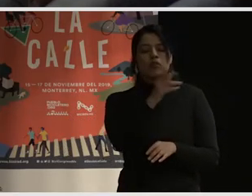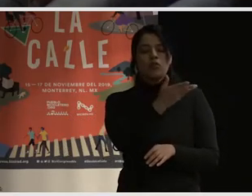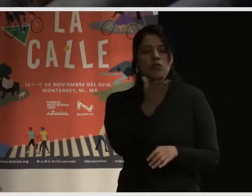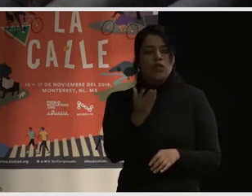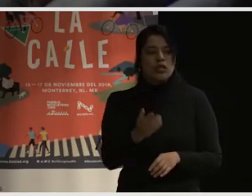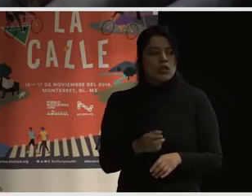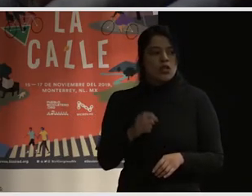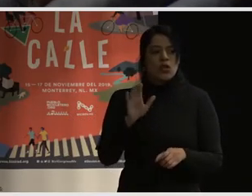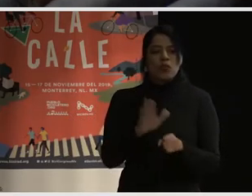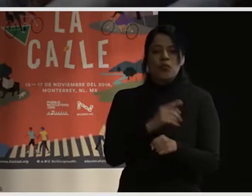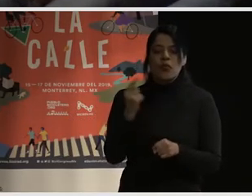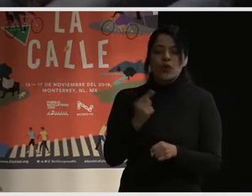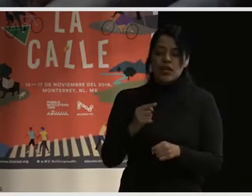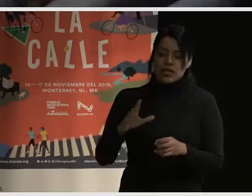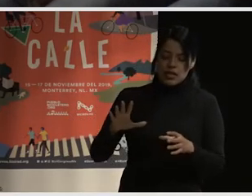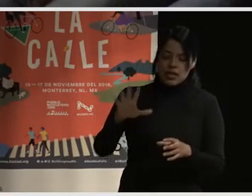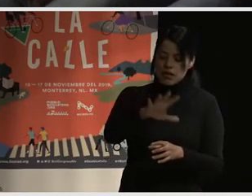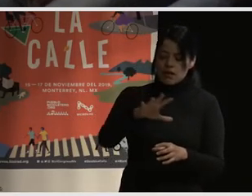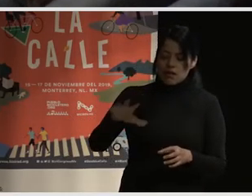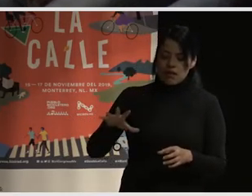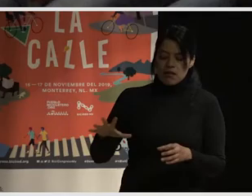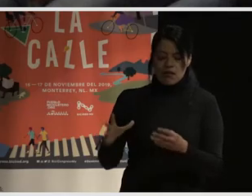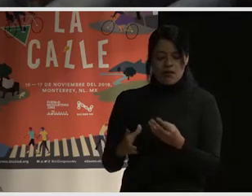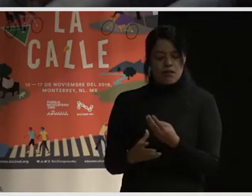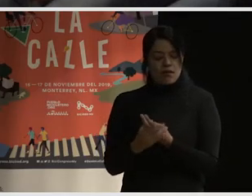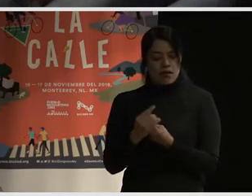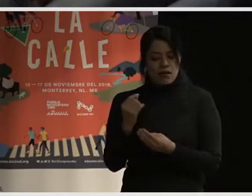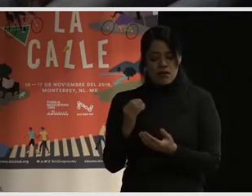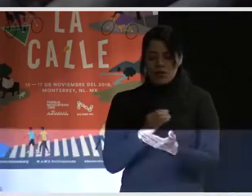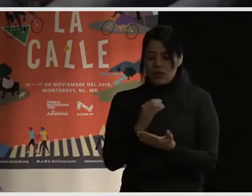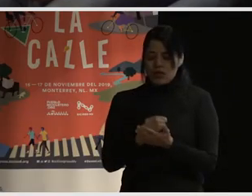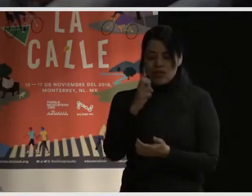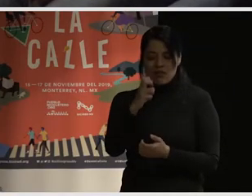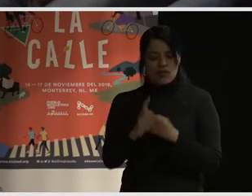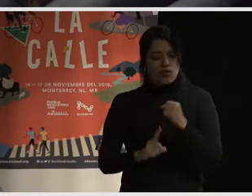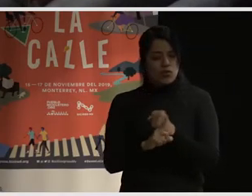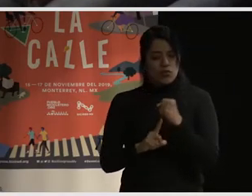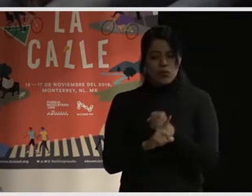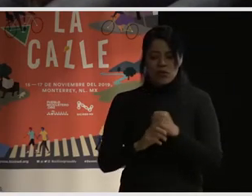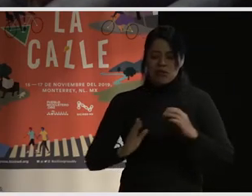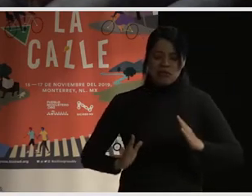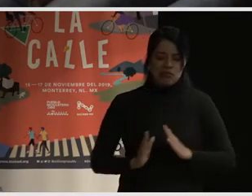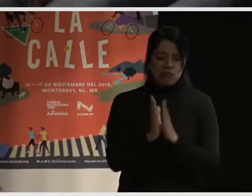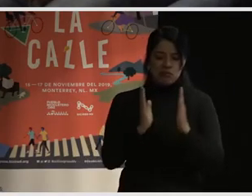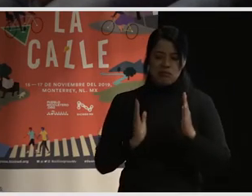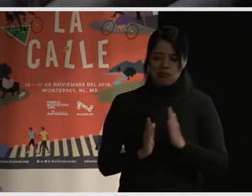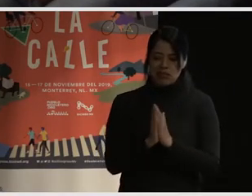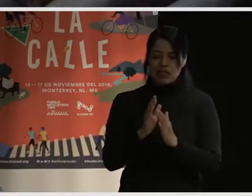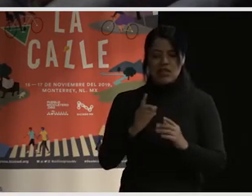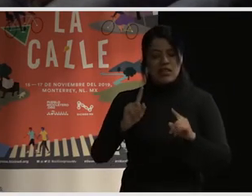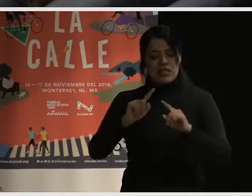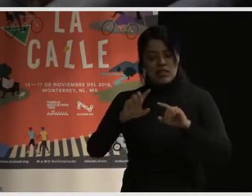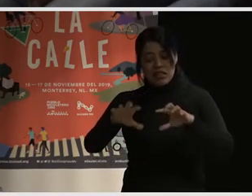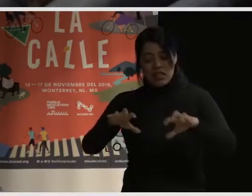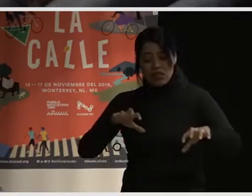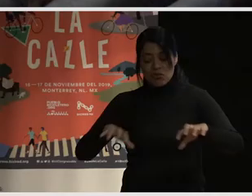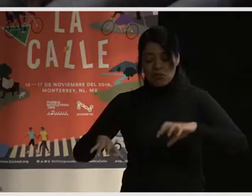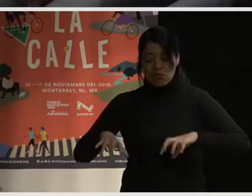aquí en la zona metropolitana es un gran problema que termina siendo como una lucha una competencia incansable entre los municipios